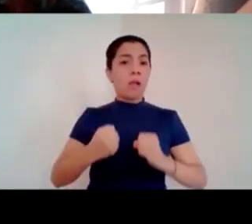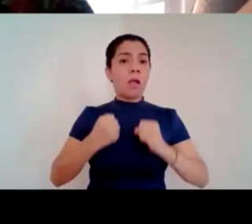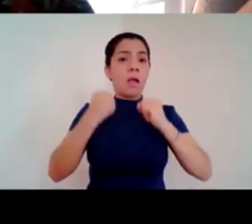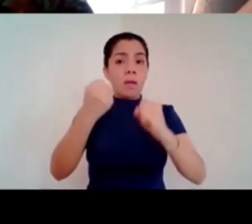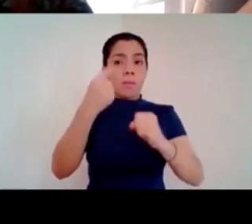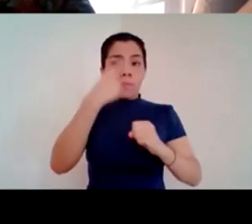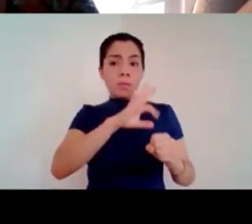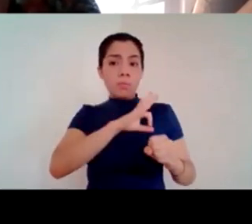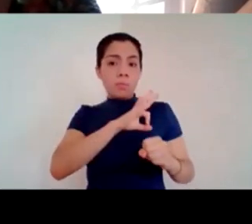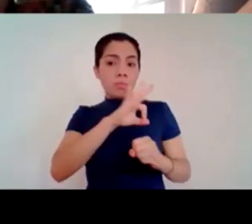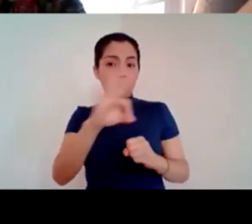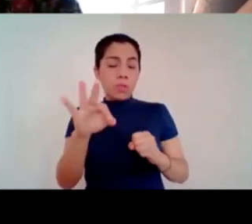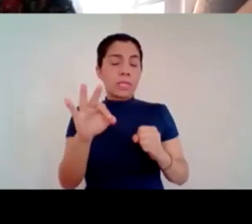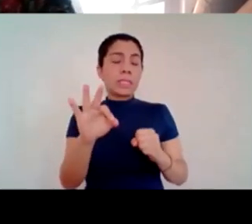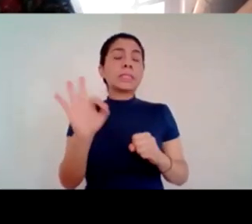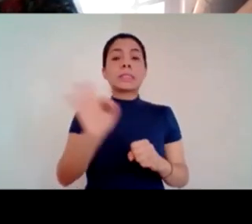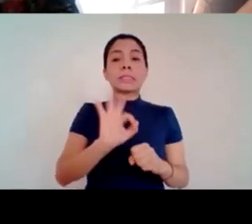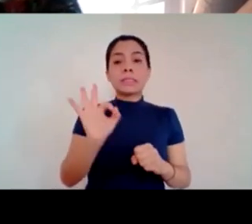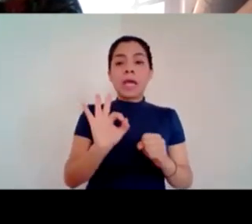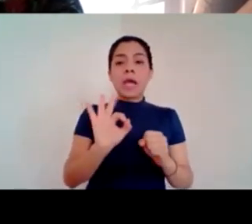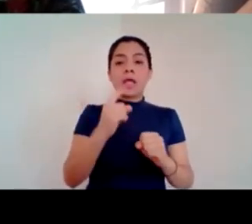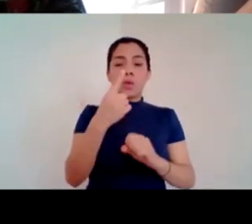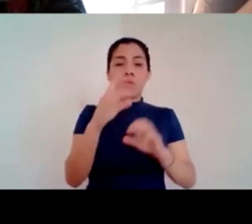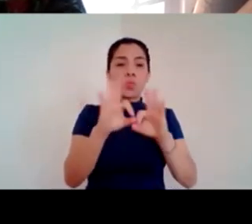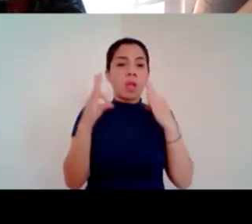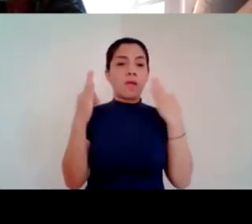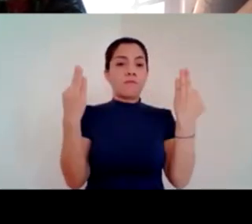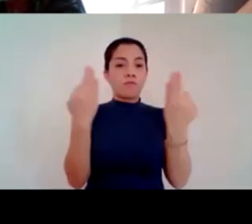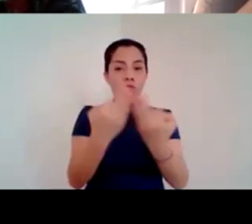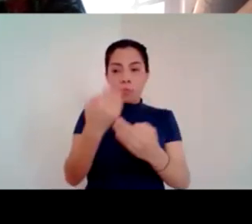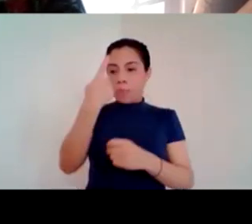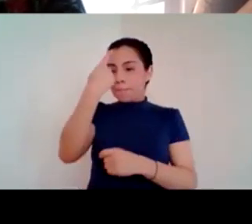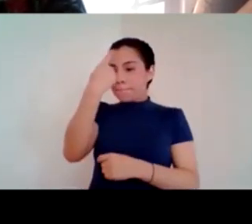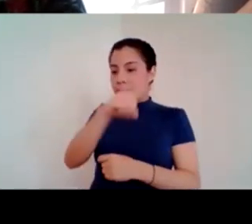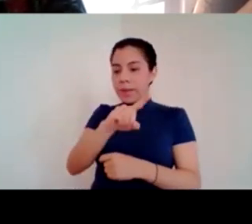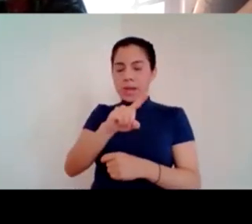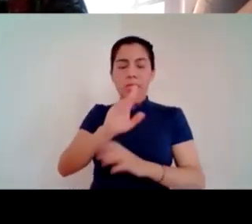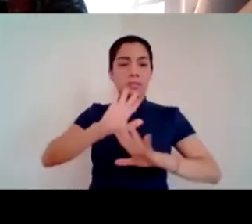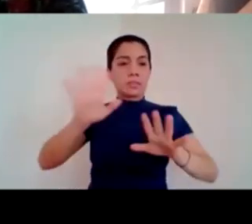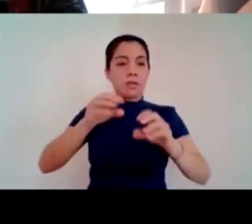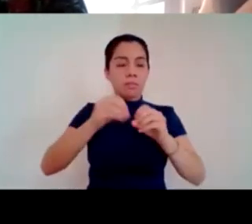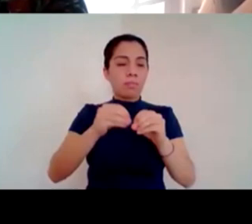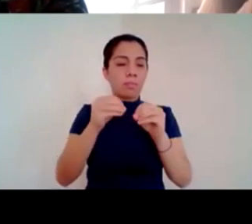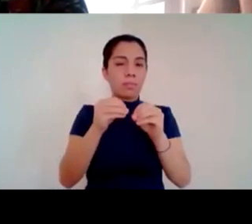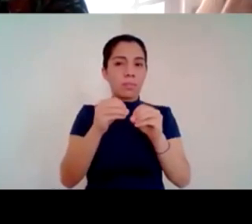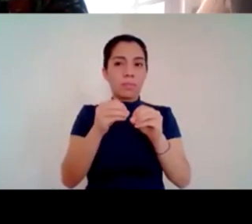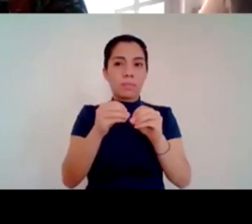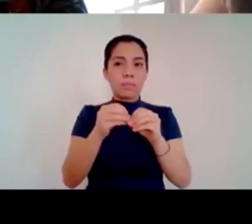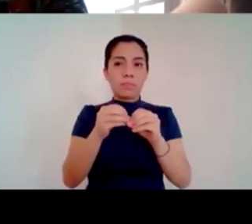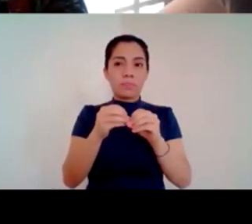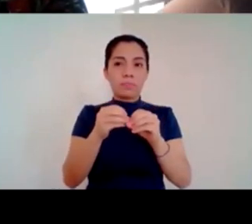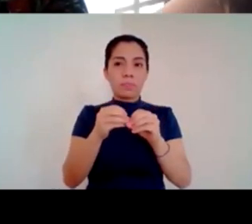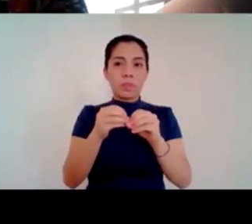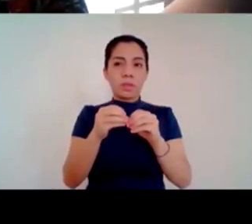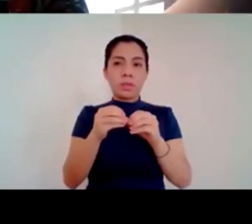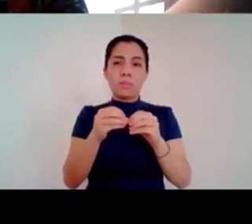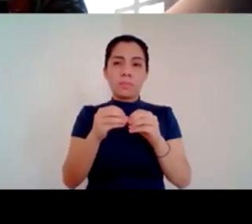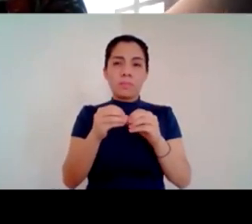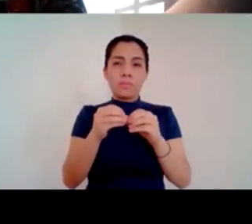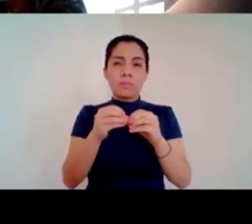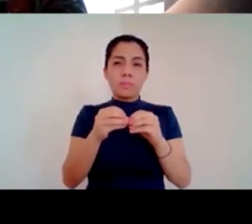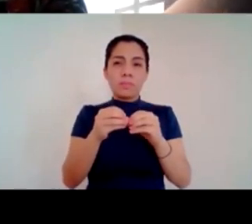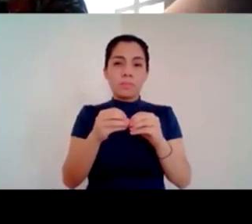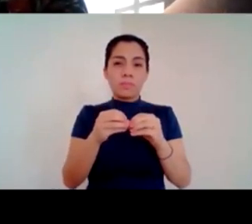alguna u otra manera este para dejar para lo que podríamos llamar una